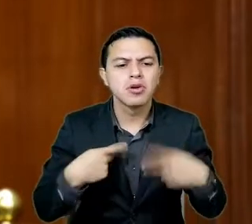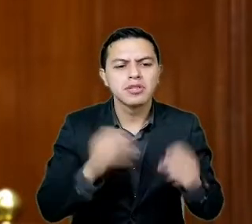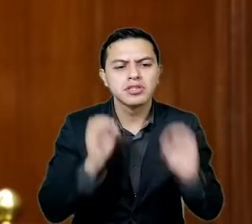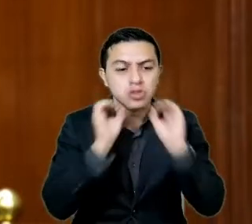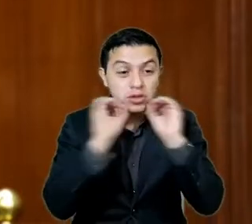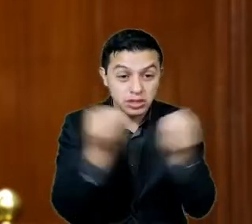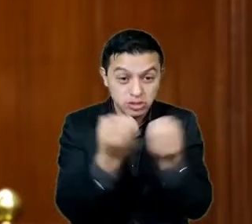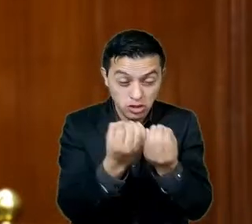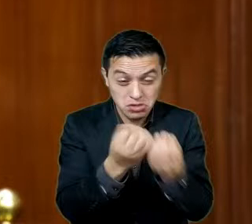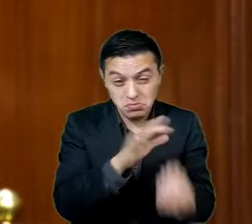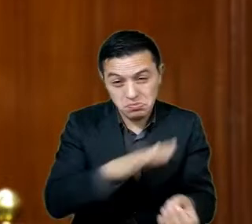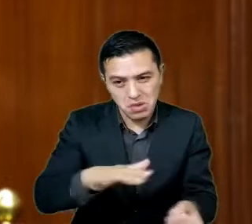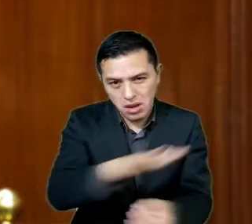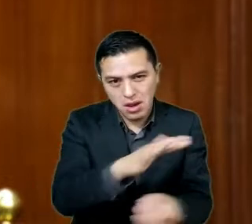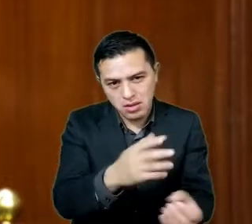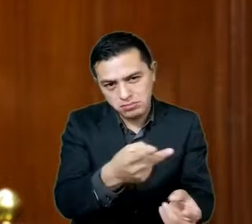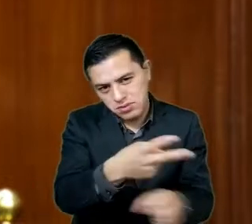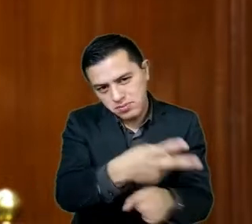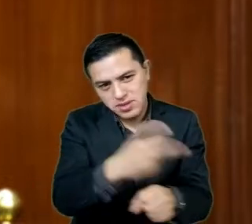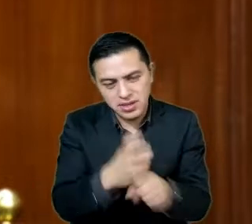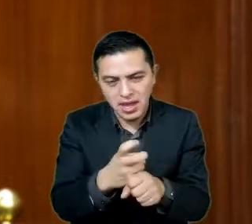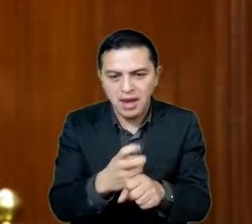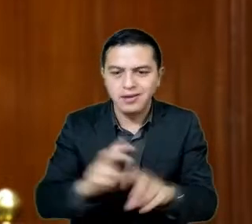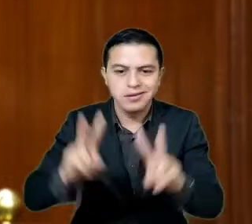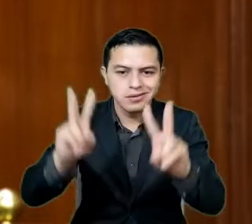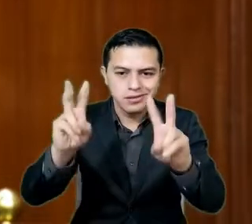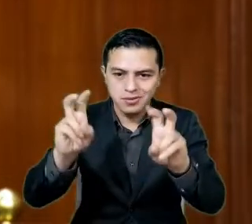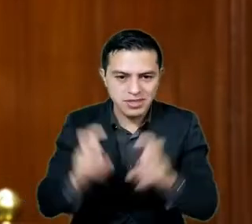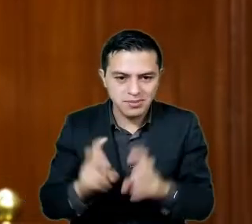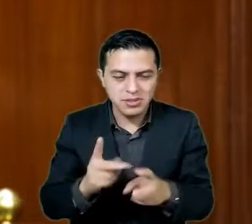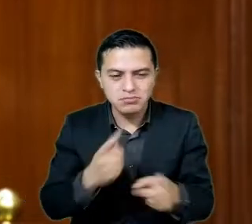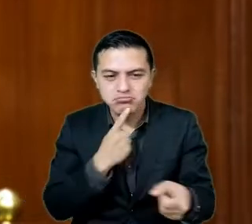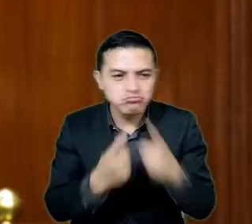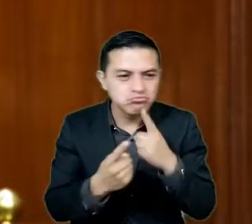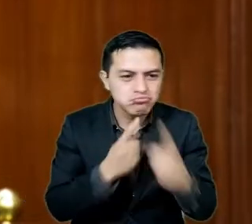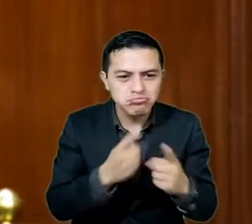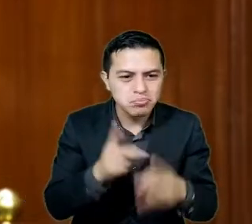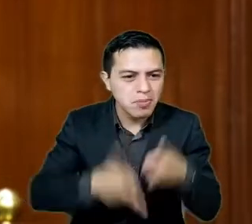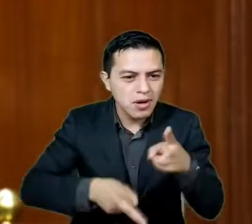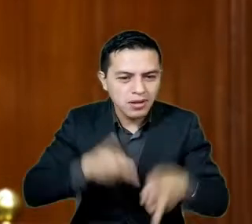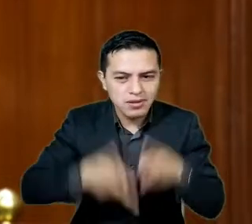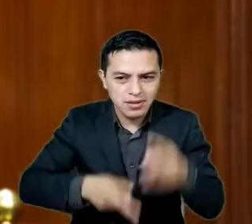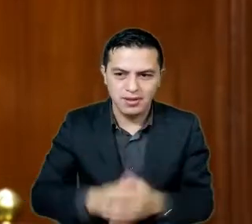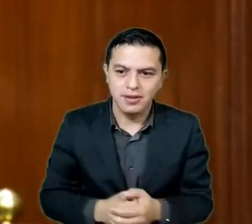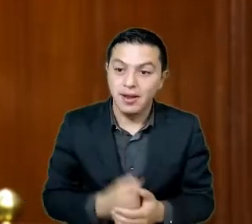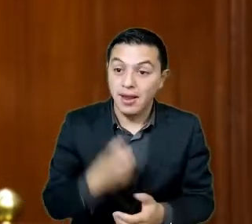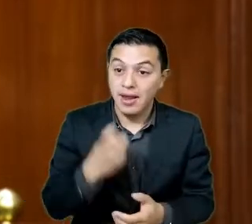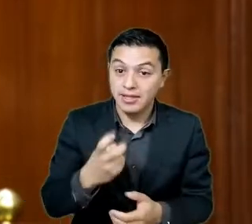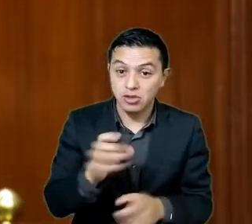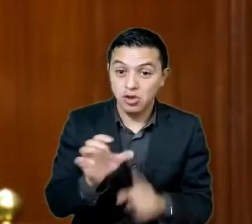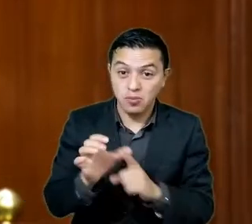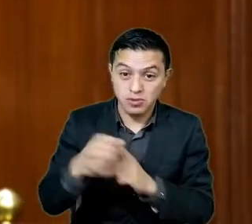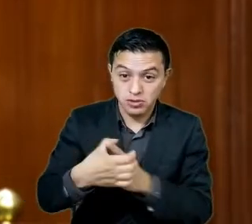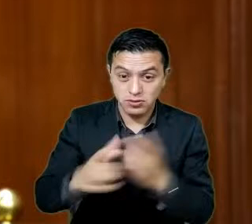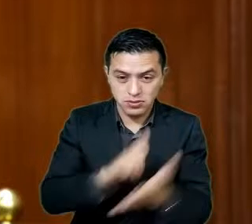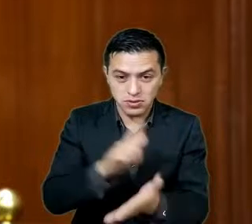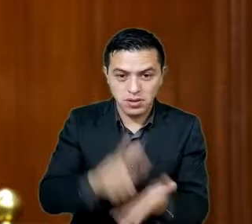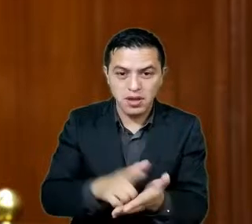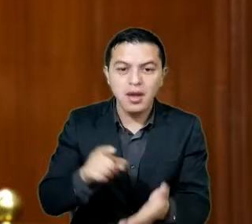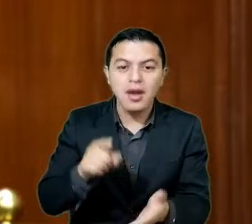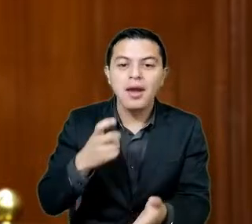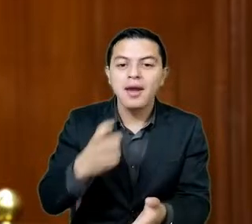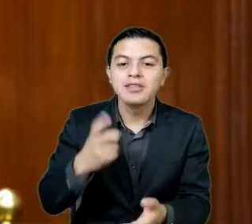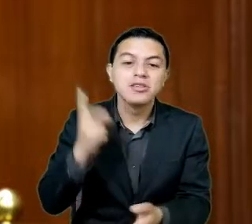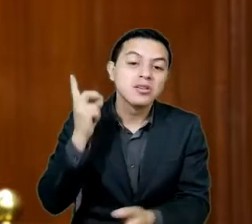se encuentren involucradas en los temas a tratar, para lo que las comisiones legislativas son los órganos integrados por los diputados de los diversos